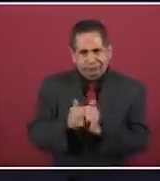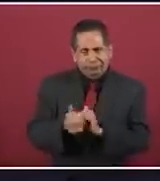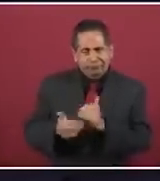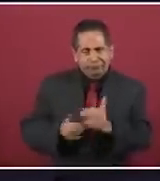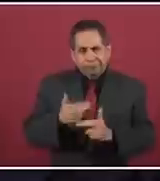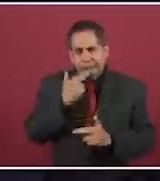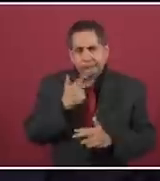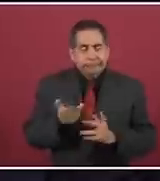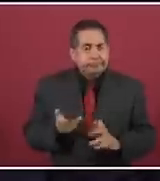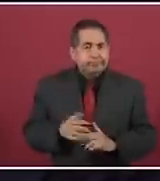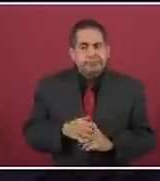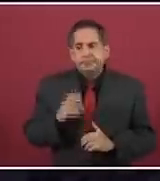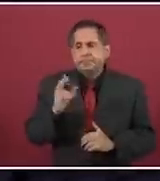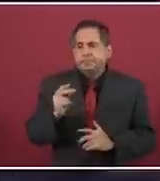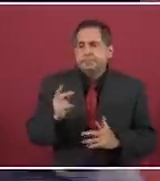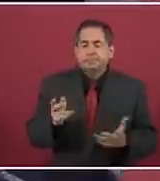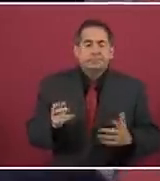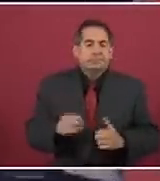No